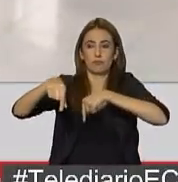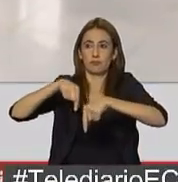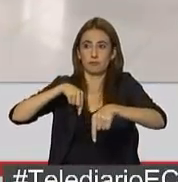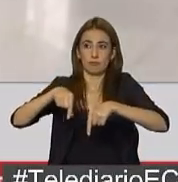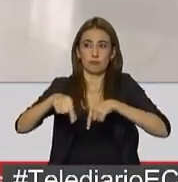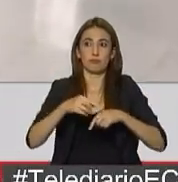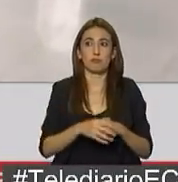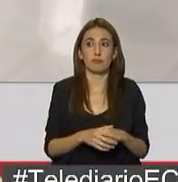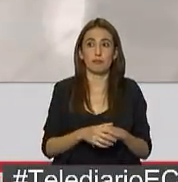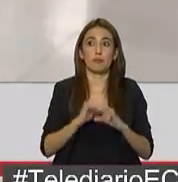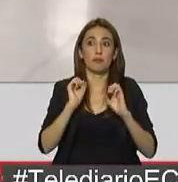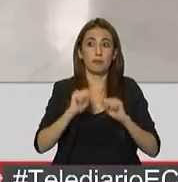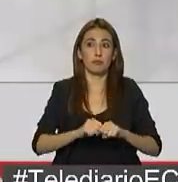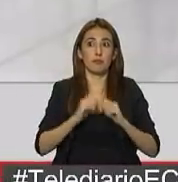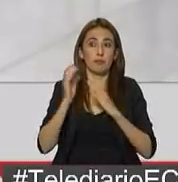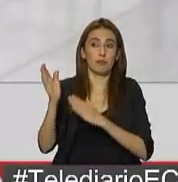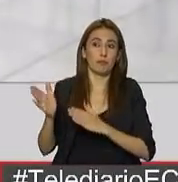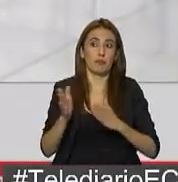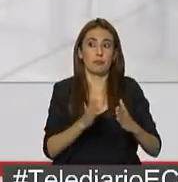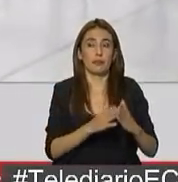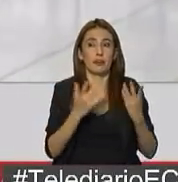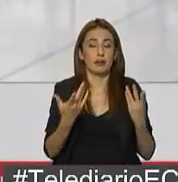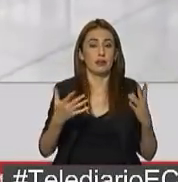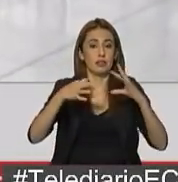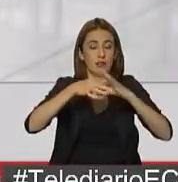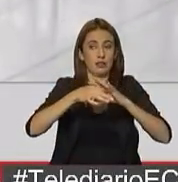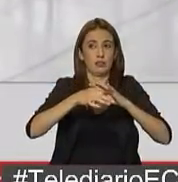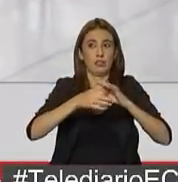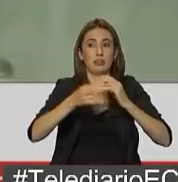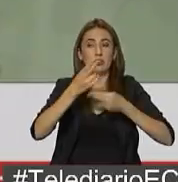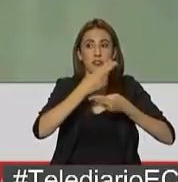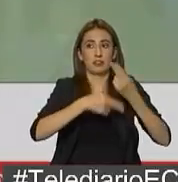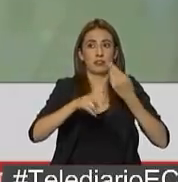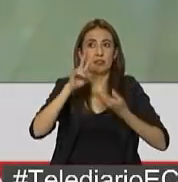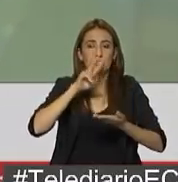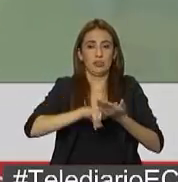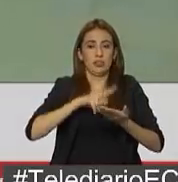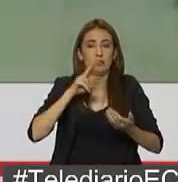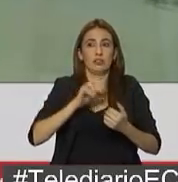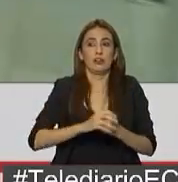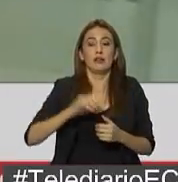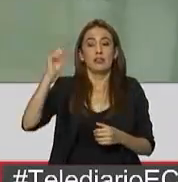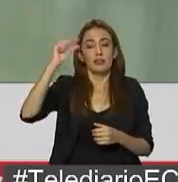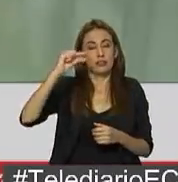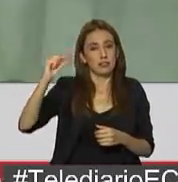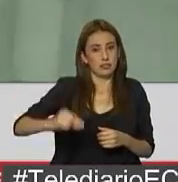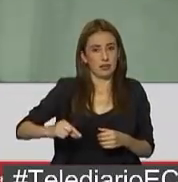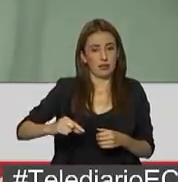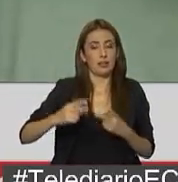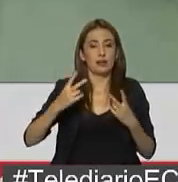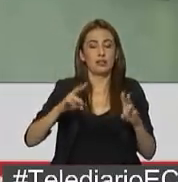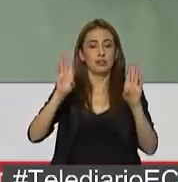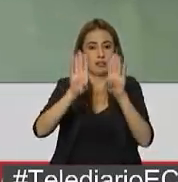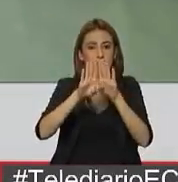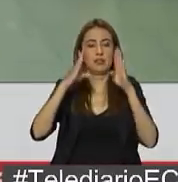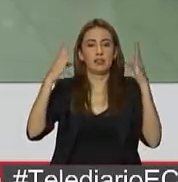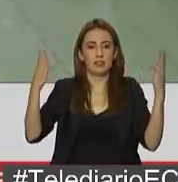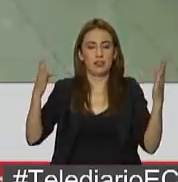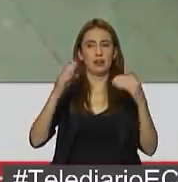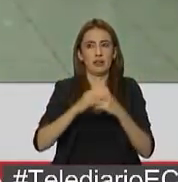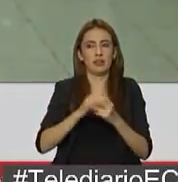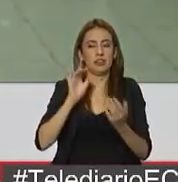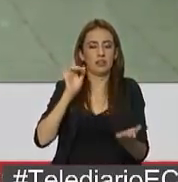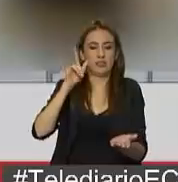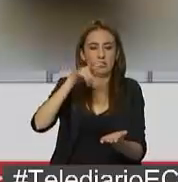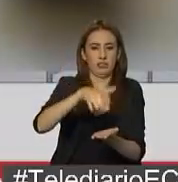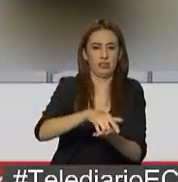mercancías, que constituye la piedra angular del espacio Schengen. Mientras que Italia fue la primera en abrirse a los viajeros europeos el 3